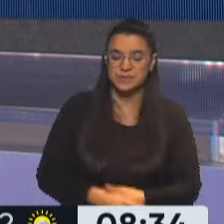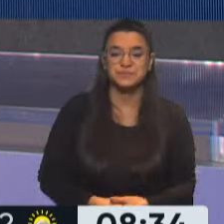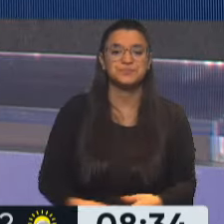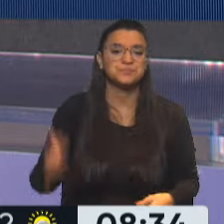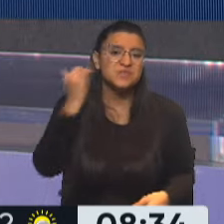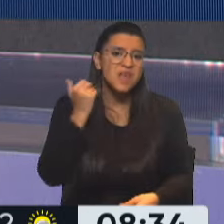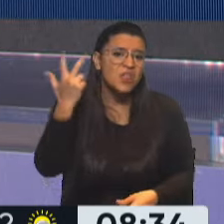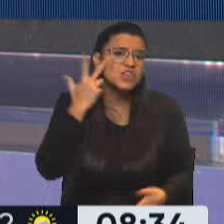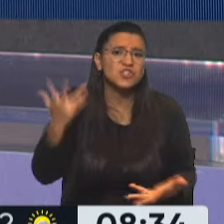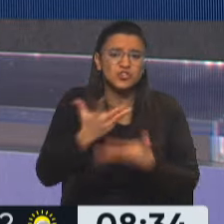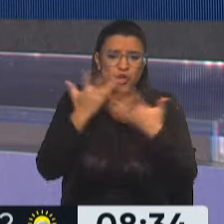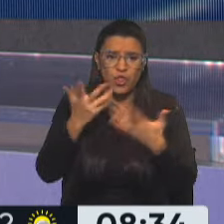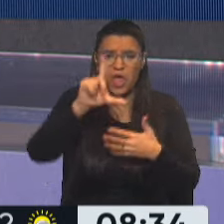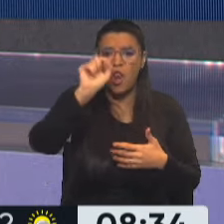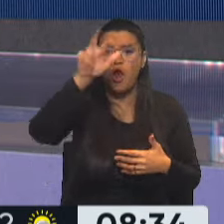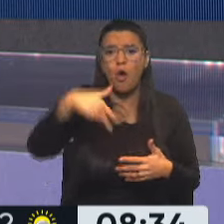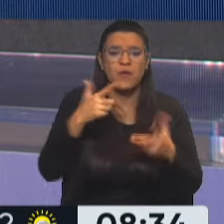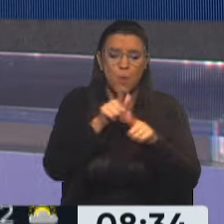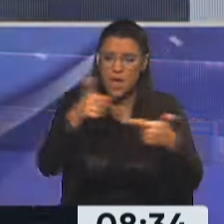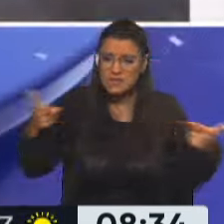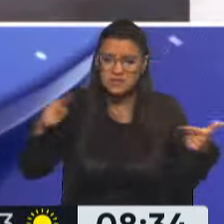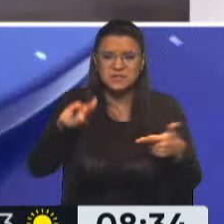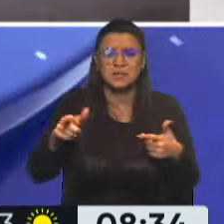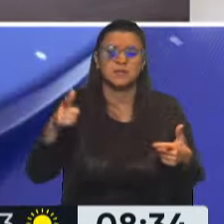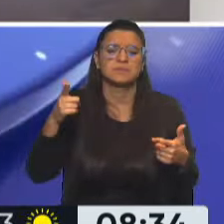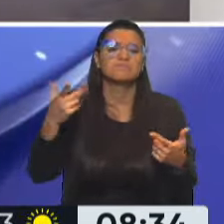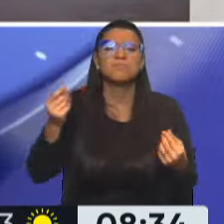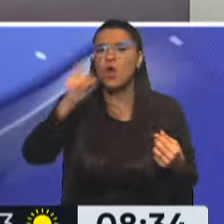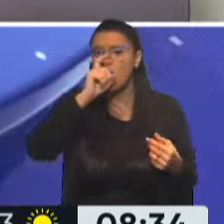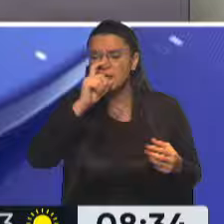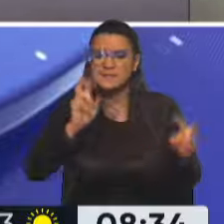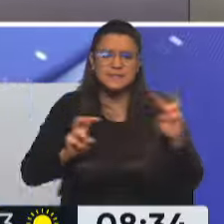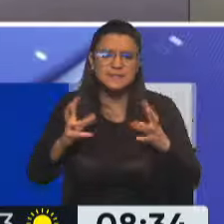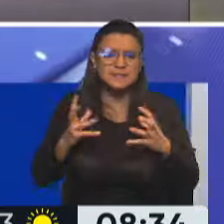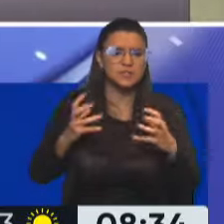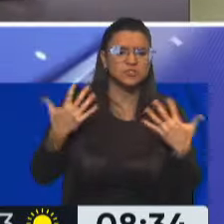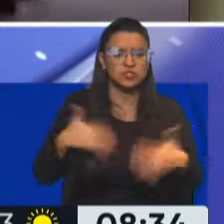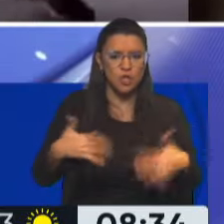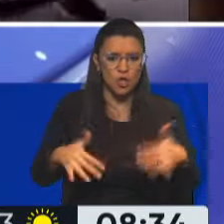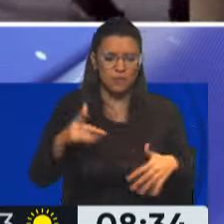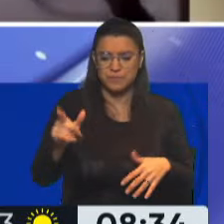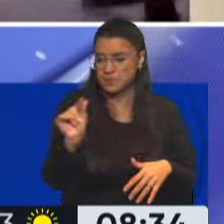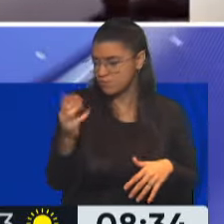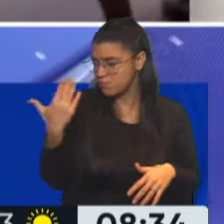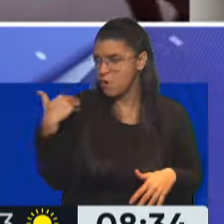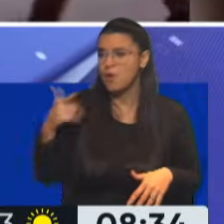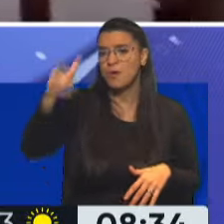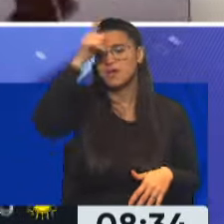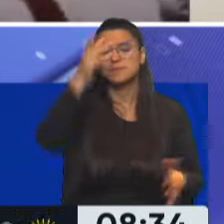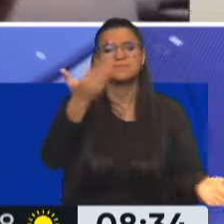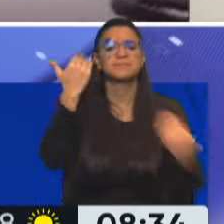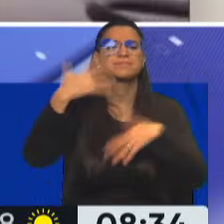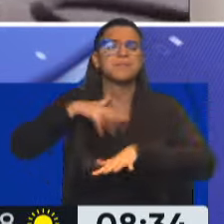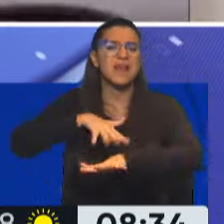y ya son 18 los días sin loan y escala la tensión en la provincia de corriente Por lo que ocurrió en las últimas horas la policía desalojó una